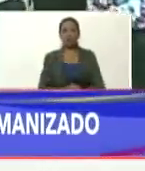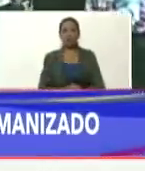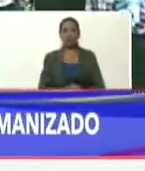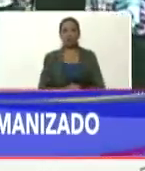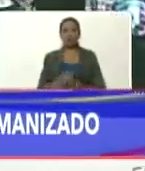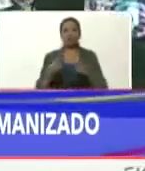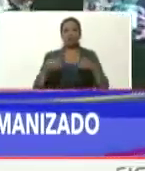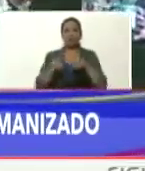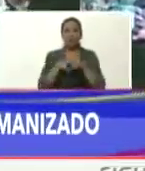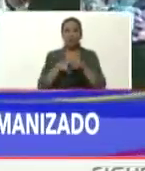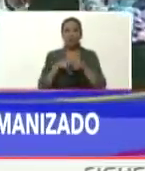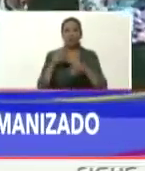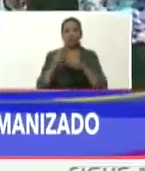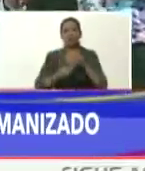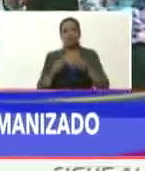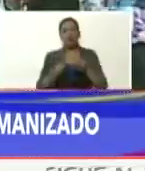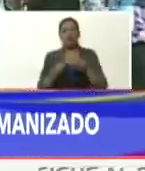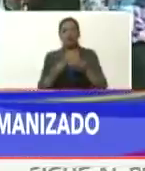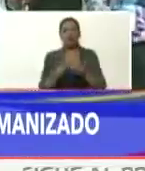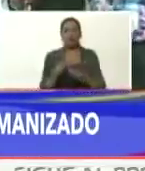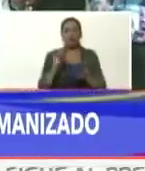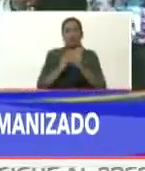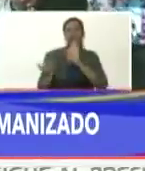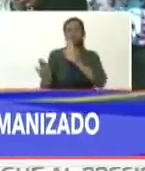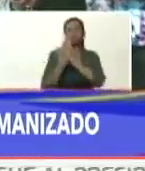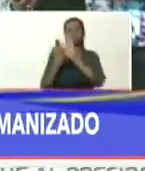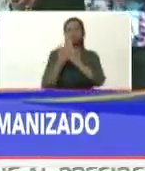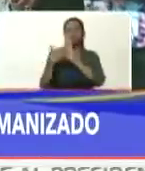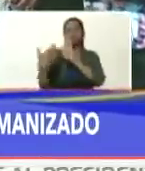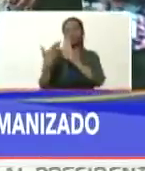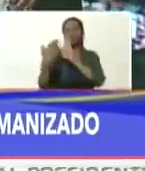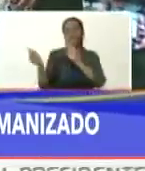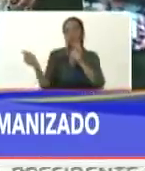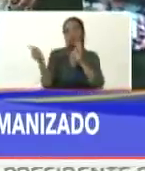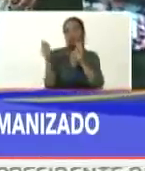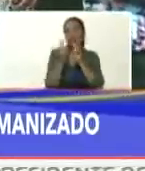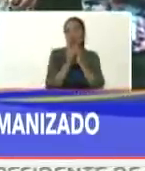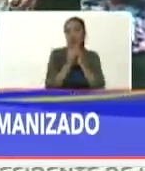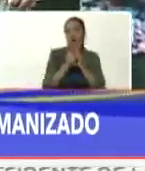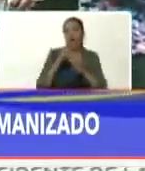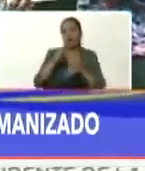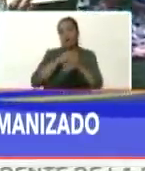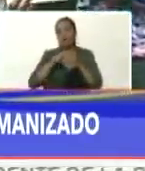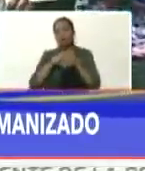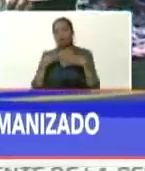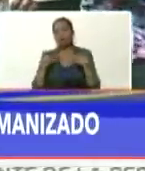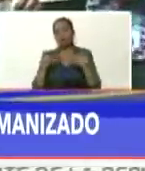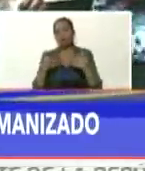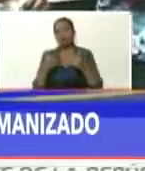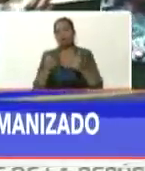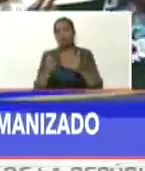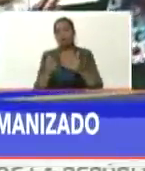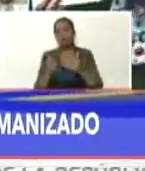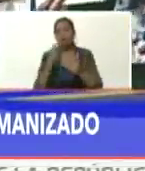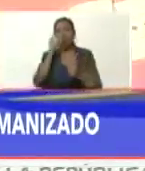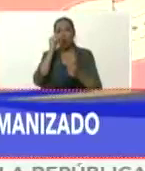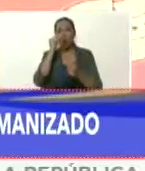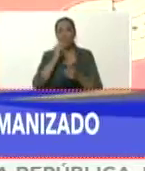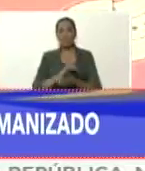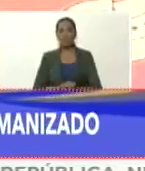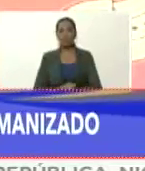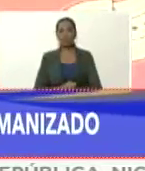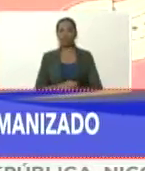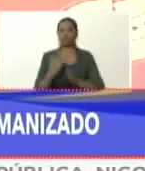gubernamentales y populares. Y pongo al frente de ese órgano superior al ministro de Salud, Carlos Alvarado,